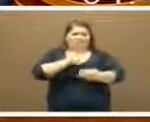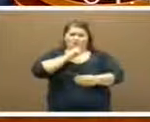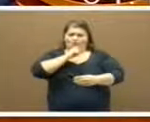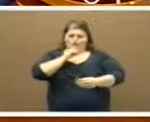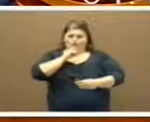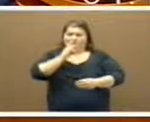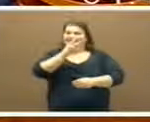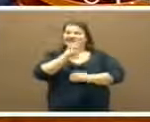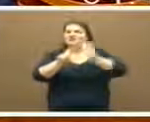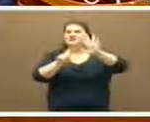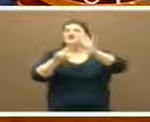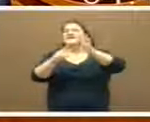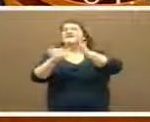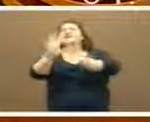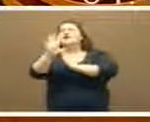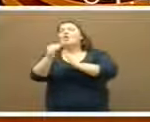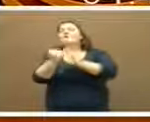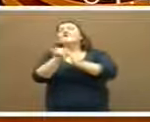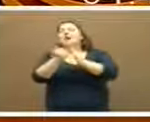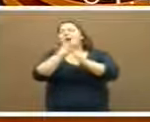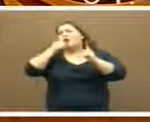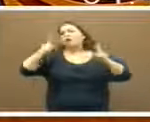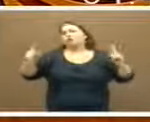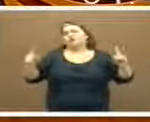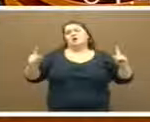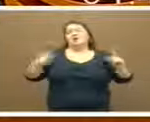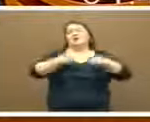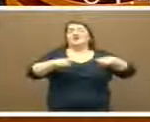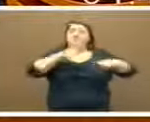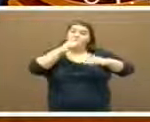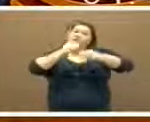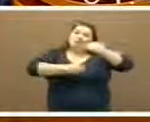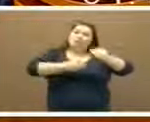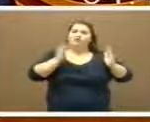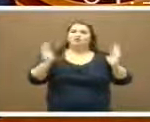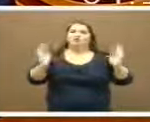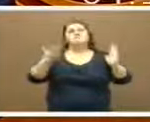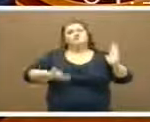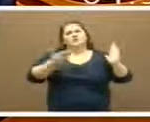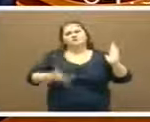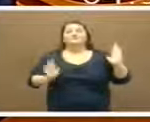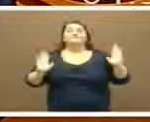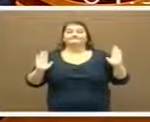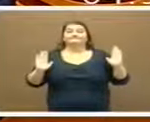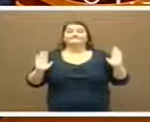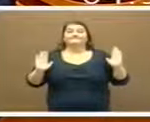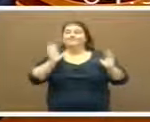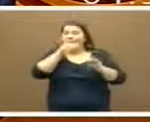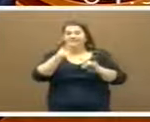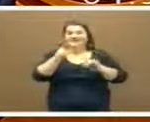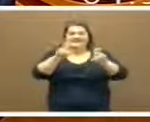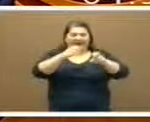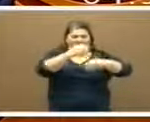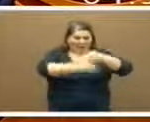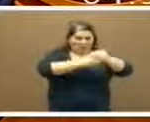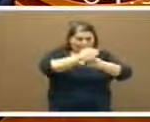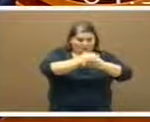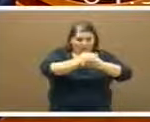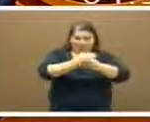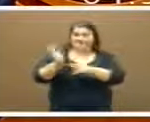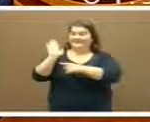largo de los 365 días, que es muy diferente. La ejecución de sus presupuestos no tiene que ver nada con lo que ustedes hoy nos están presentando